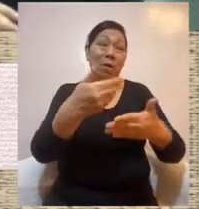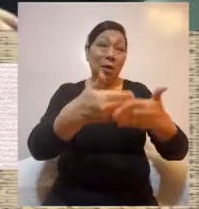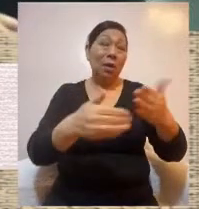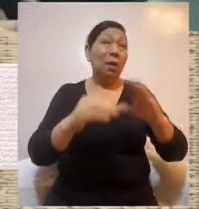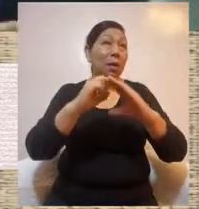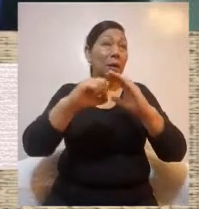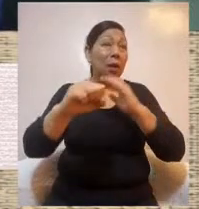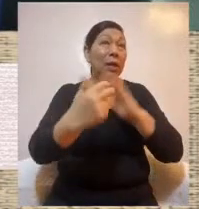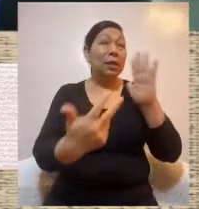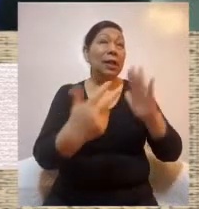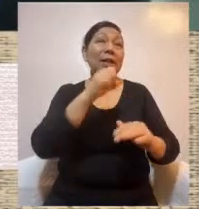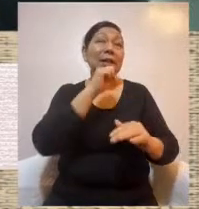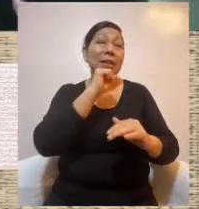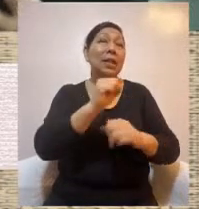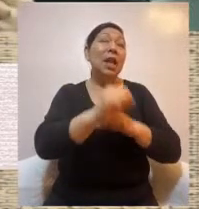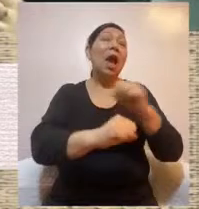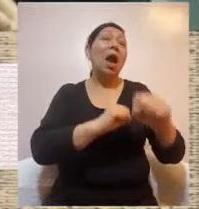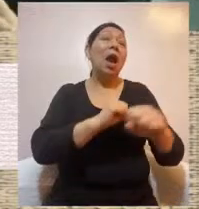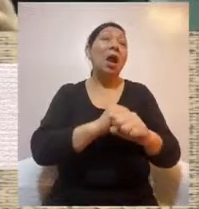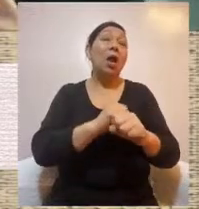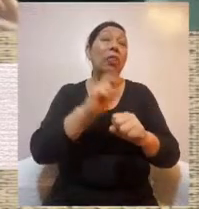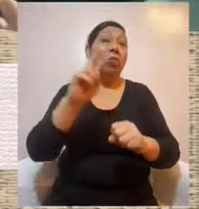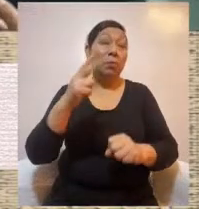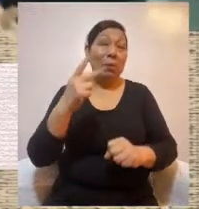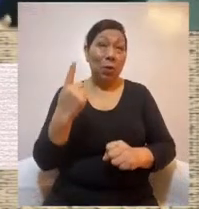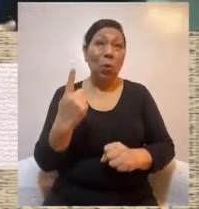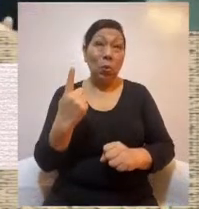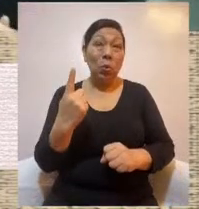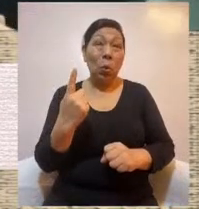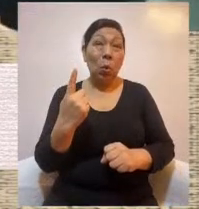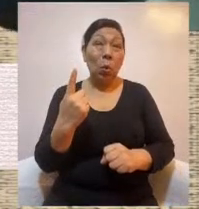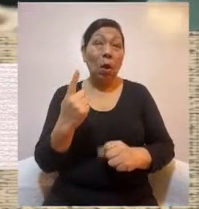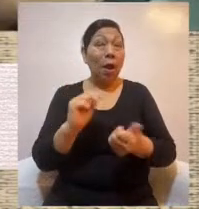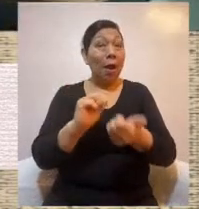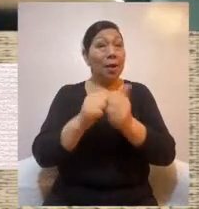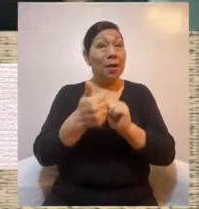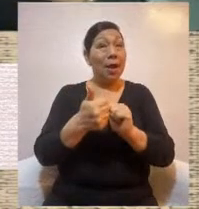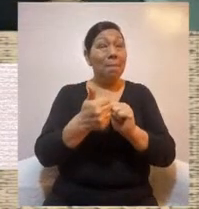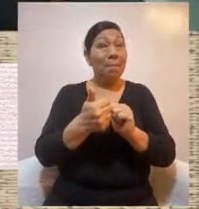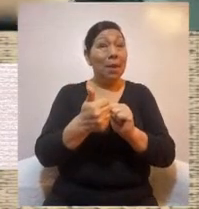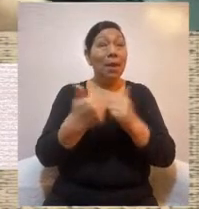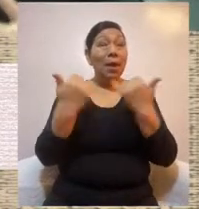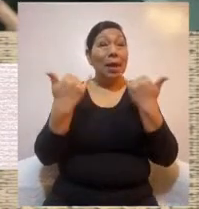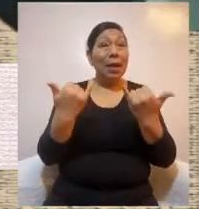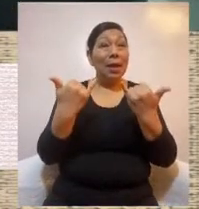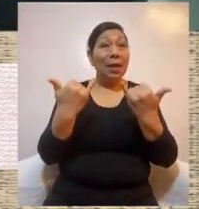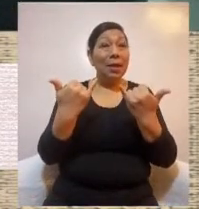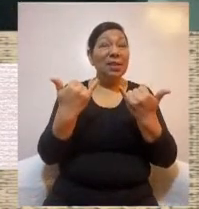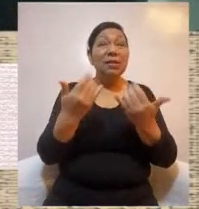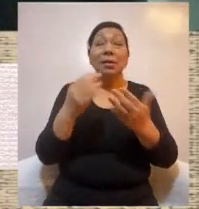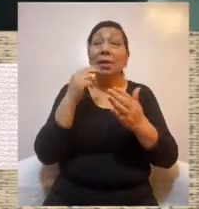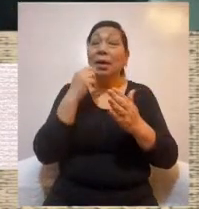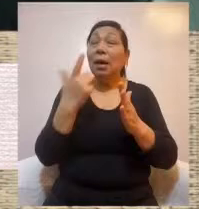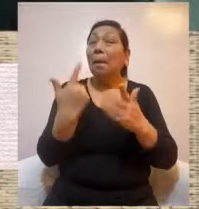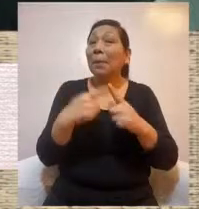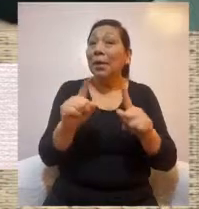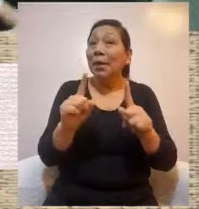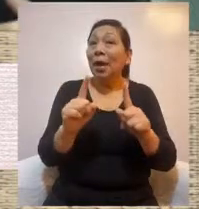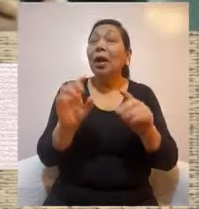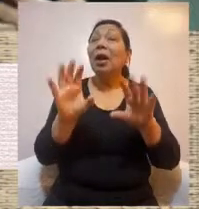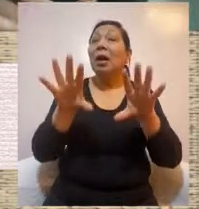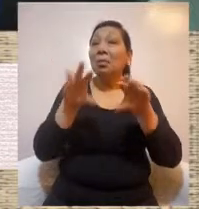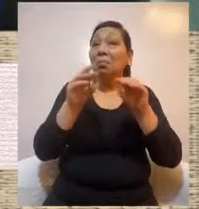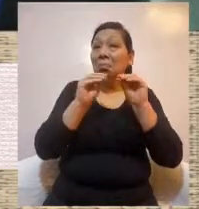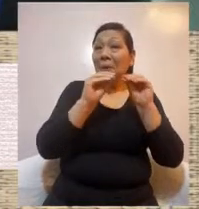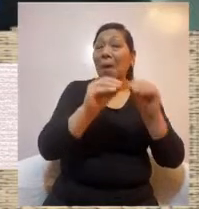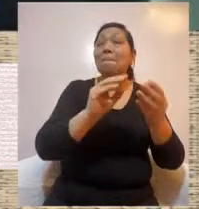27.591, publicada el 13 de diciembre del 2001, y se modifica esta disposición y ya